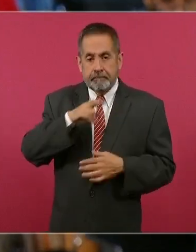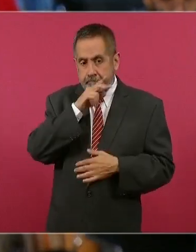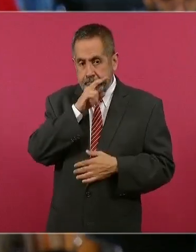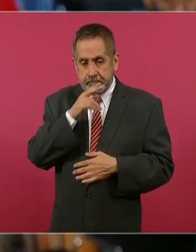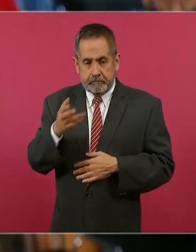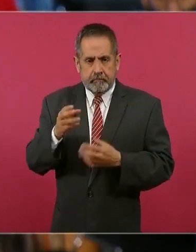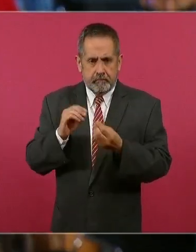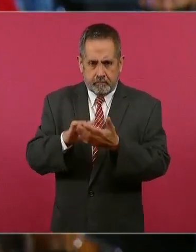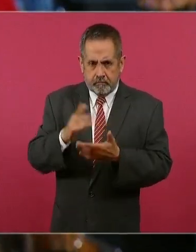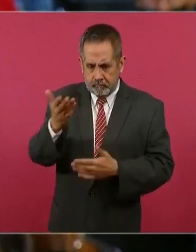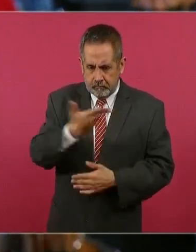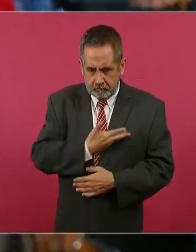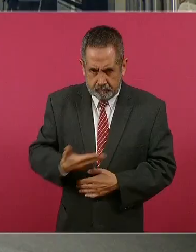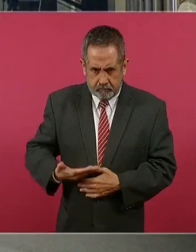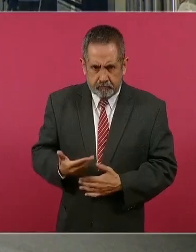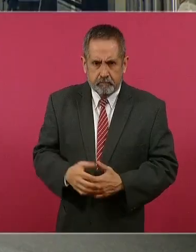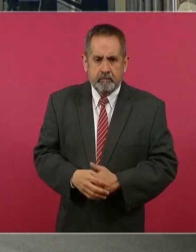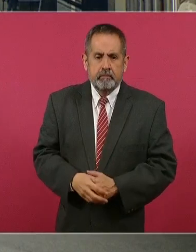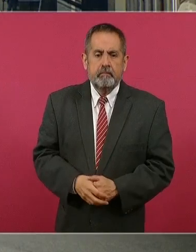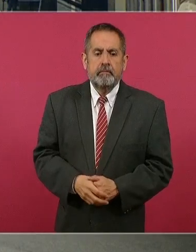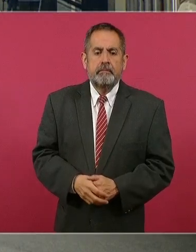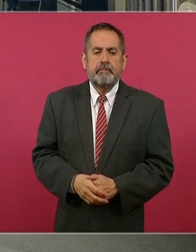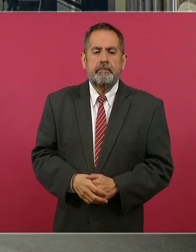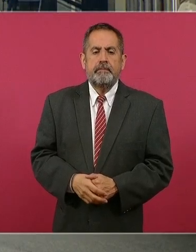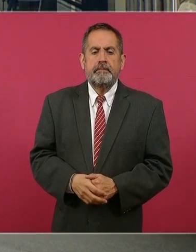también. Muchas gracias, señor presidente. Sí.